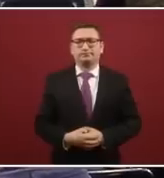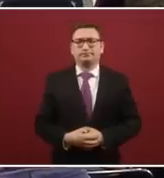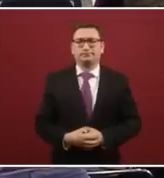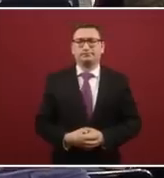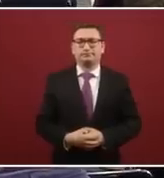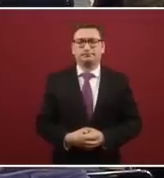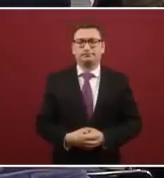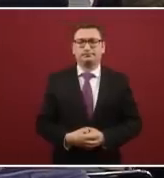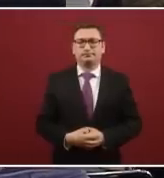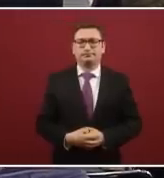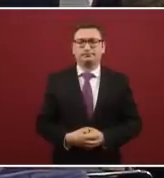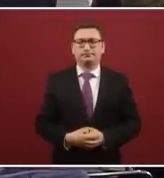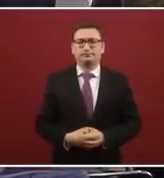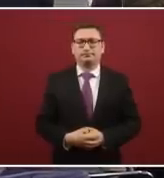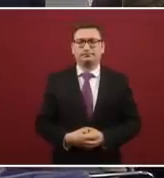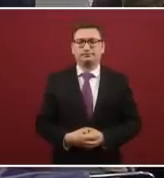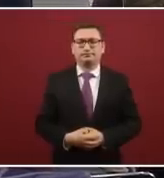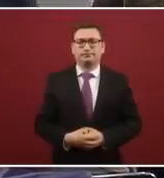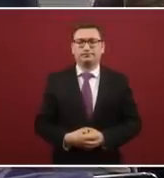Es un